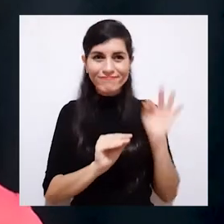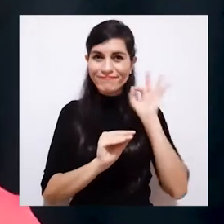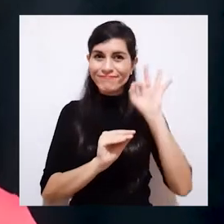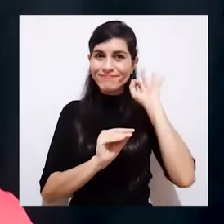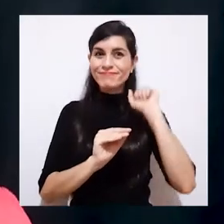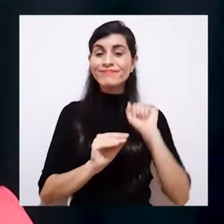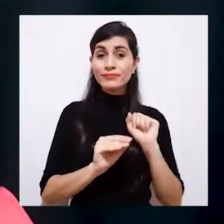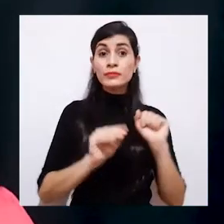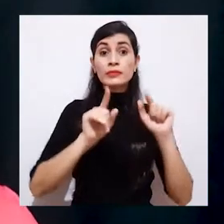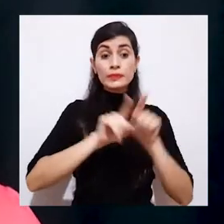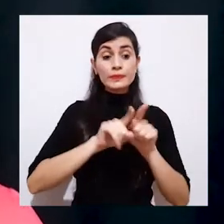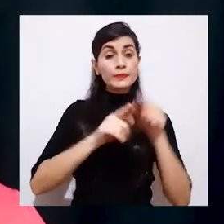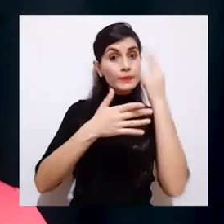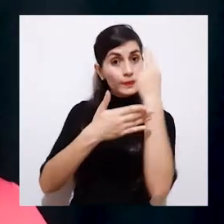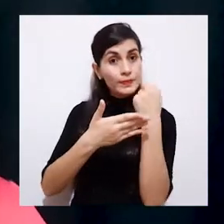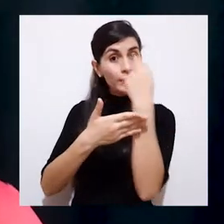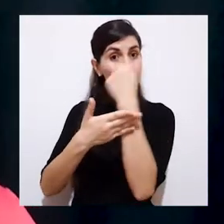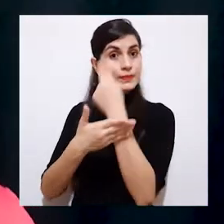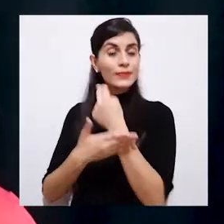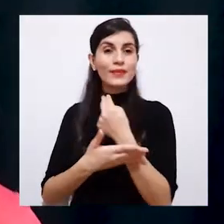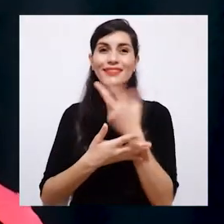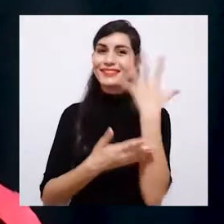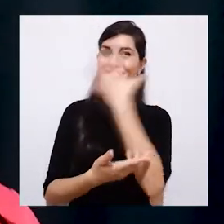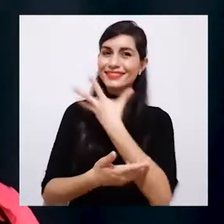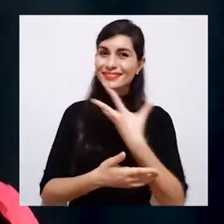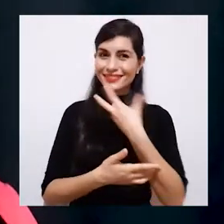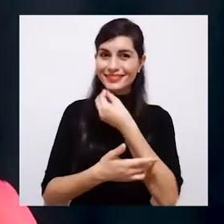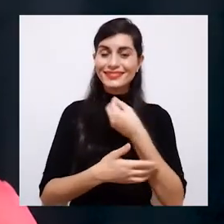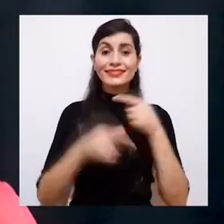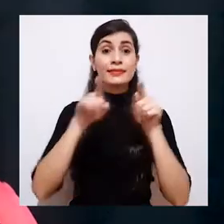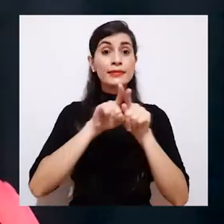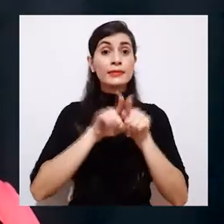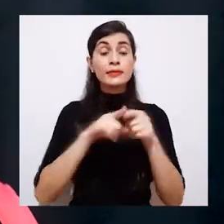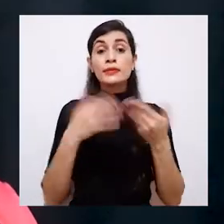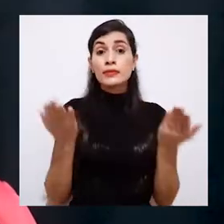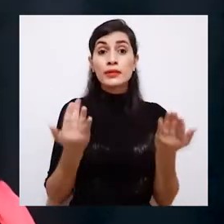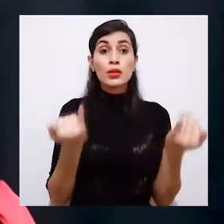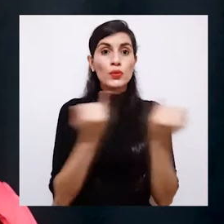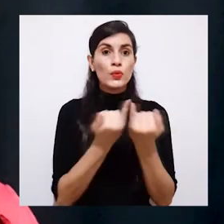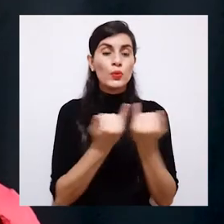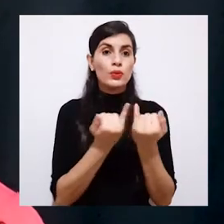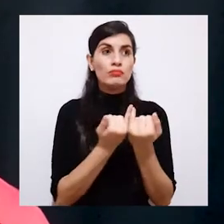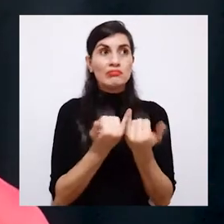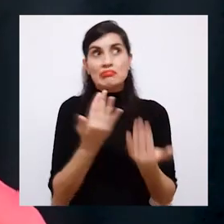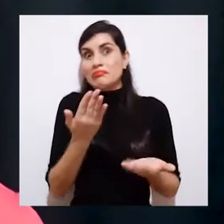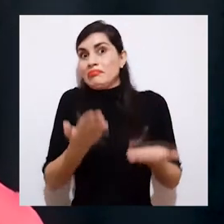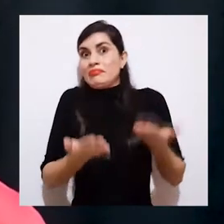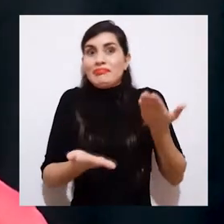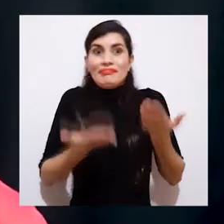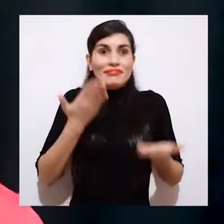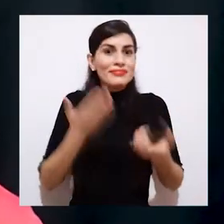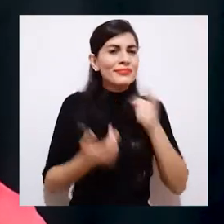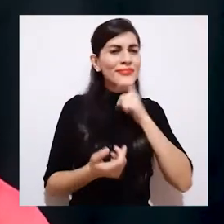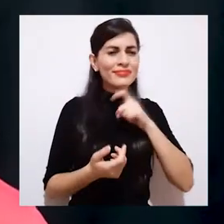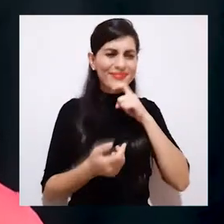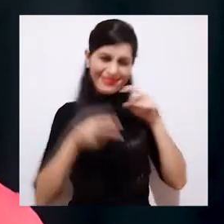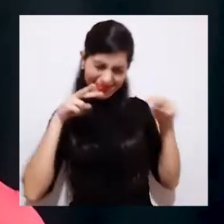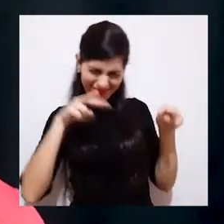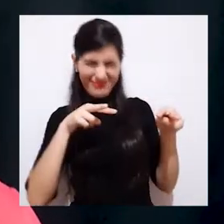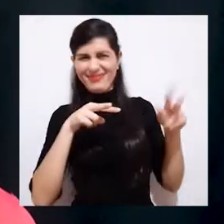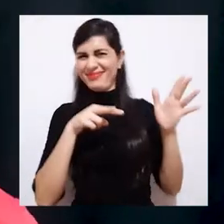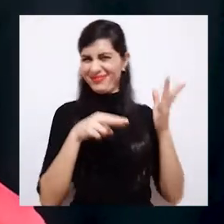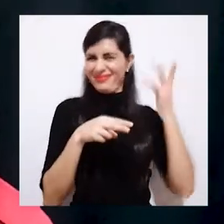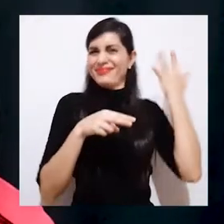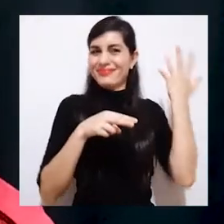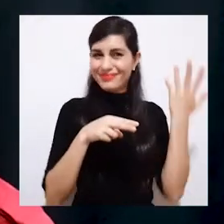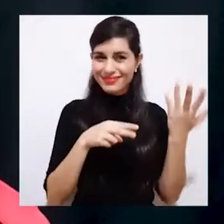realmente que lo que es este tipo de maquillaje es muy lindo, y a pesar de que de repente ustedes no lo miren tan difícil, ¿verdad? Porque